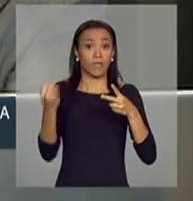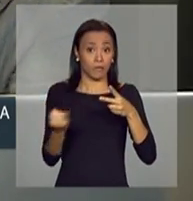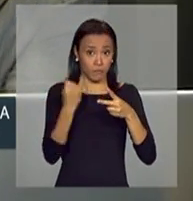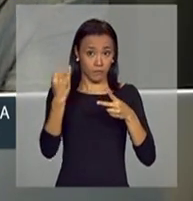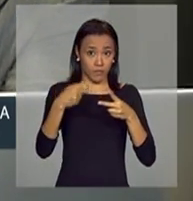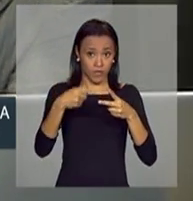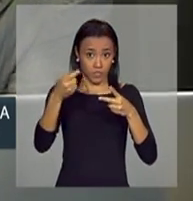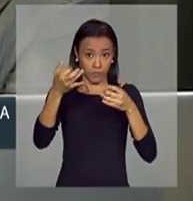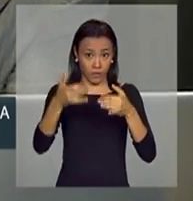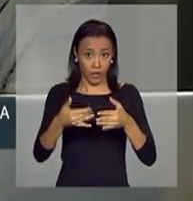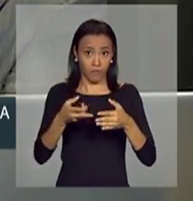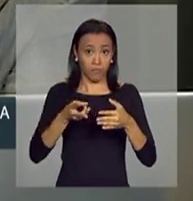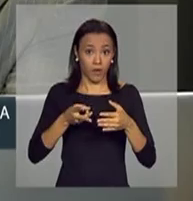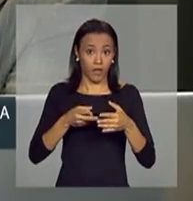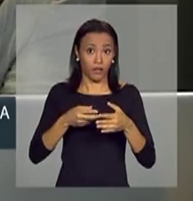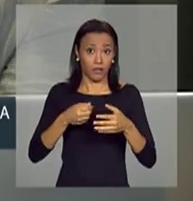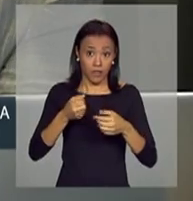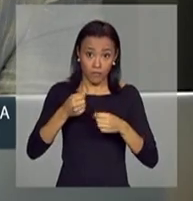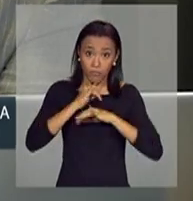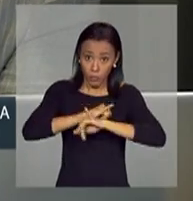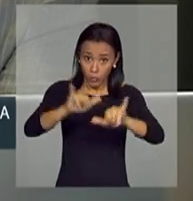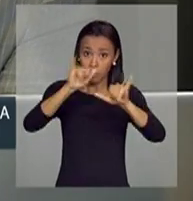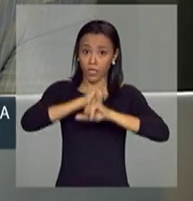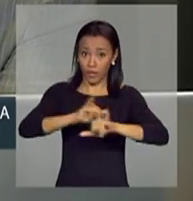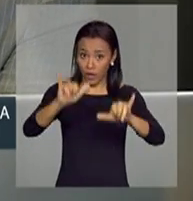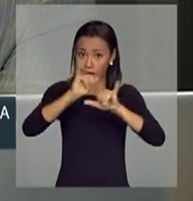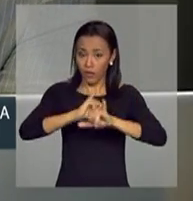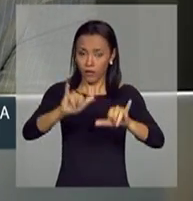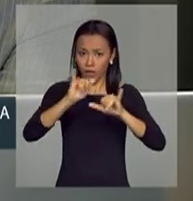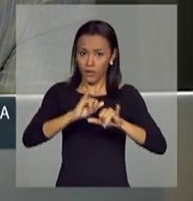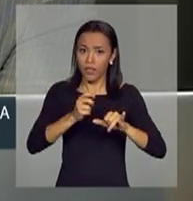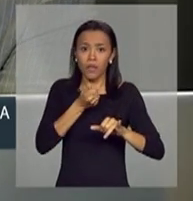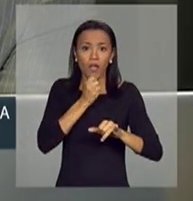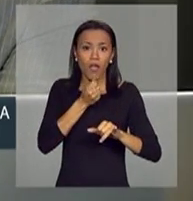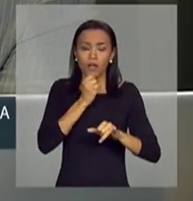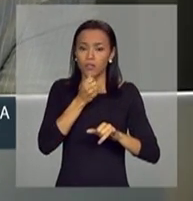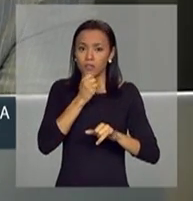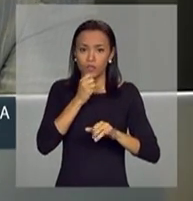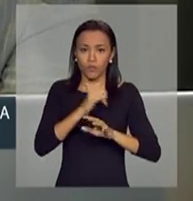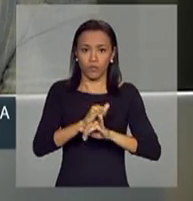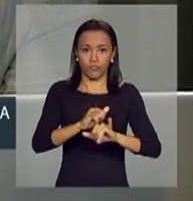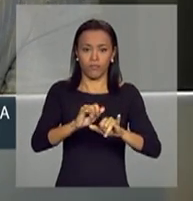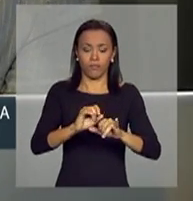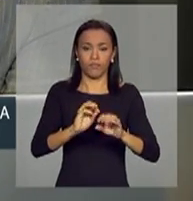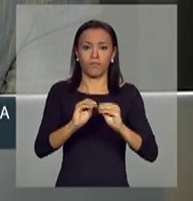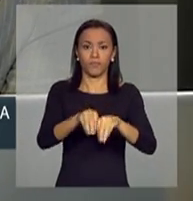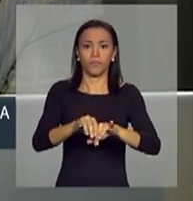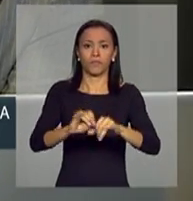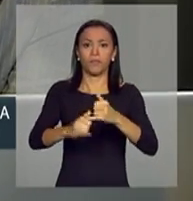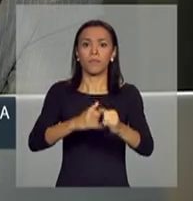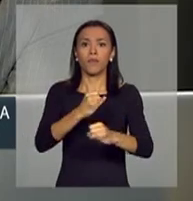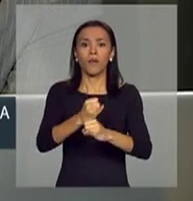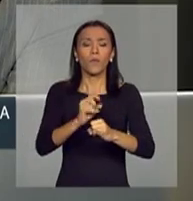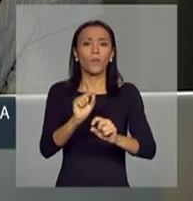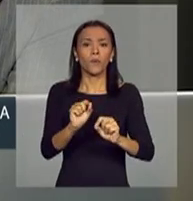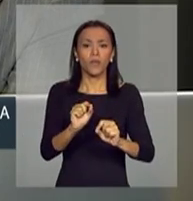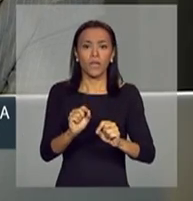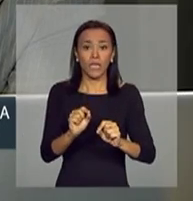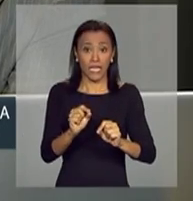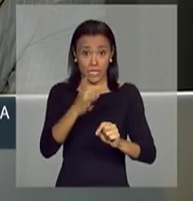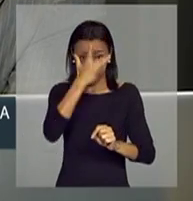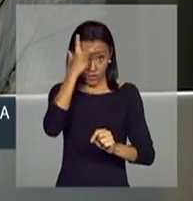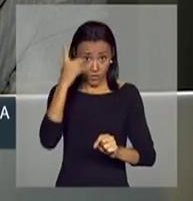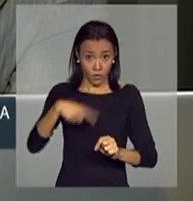las investigaciones en progreso de la Comisión nos ayuden a entender con claridad es que las víctimas